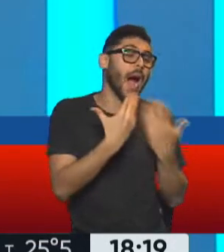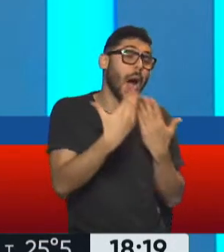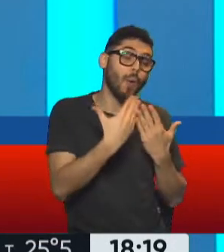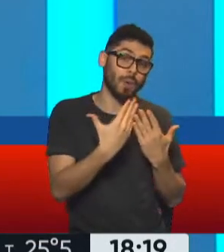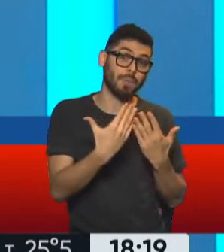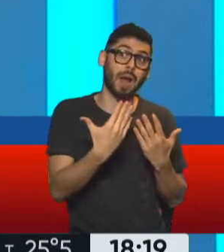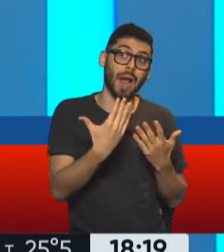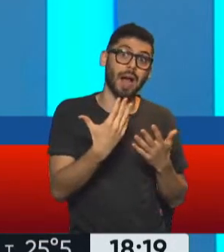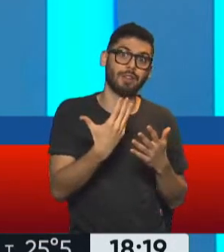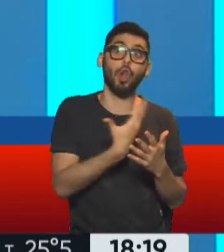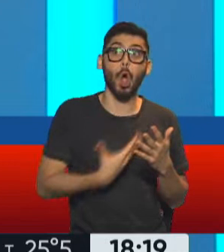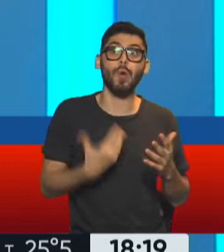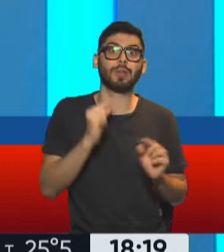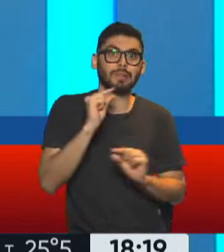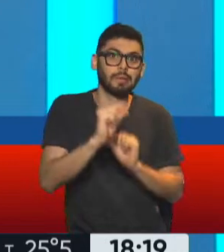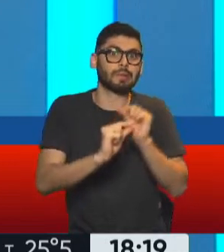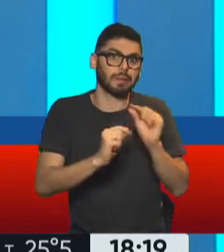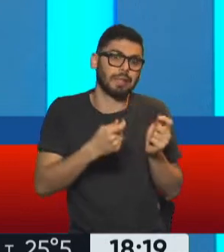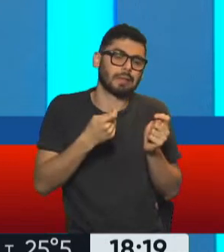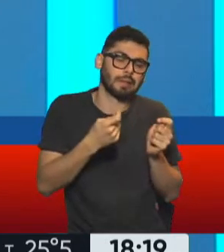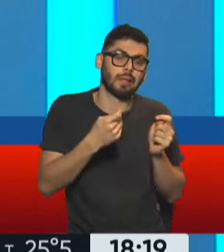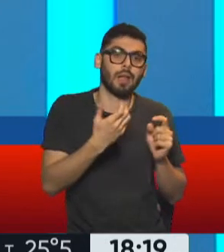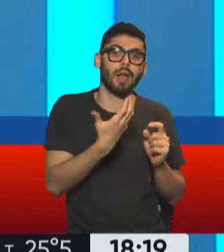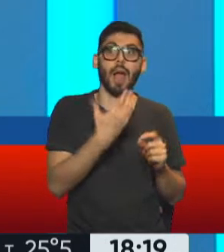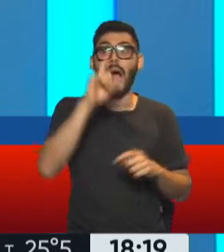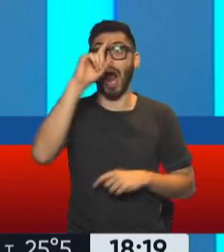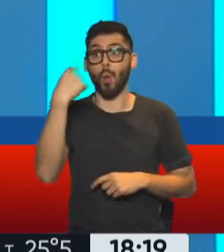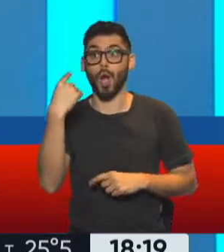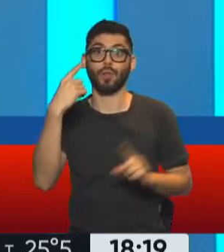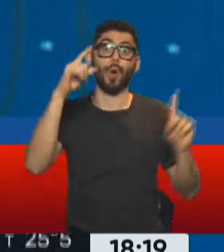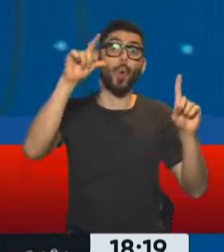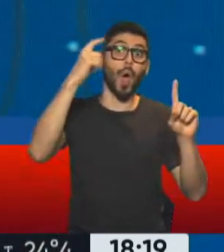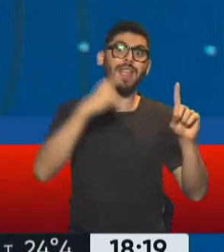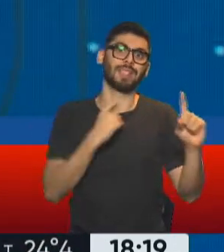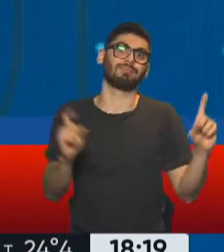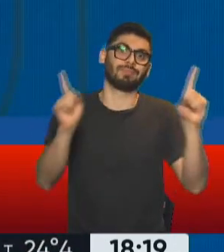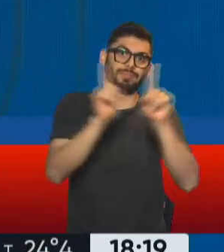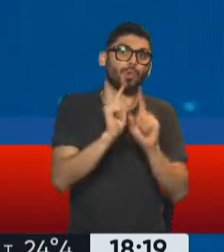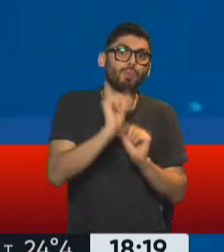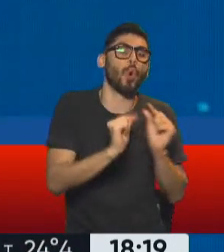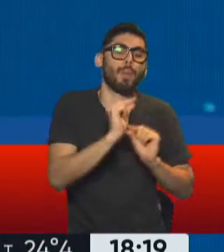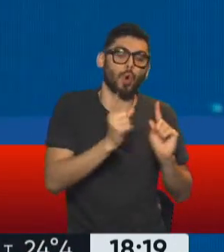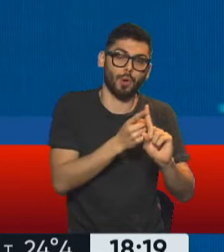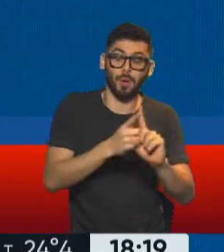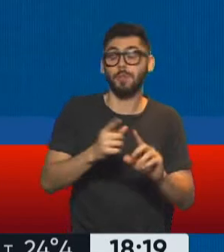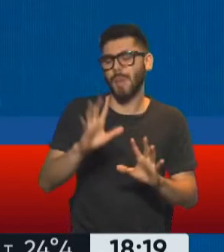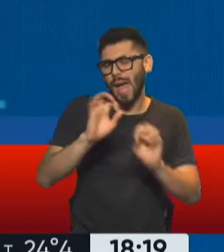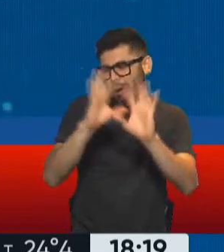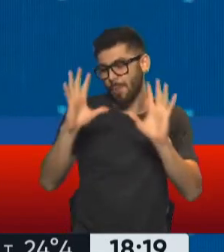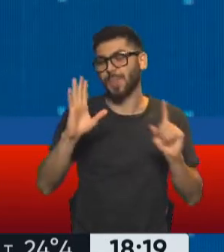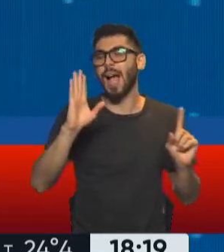hacia lo que el gobierno viene trabajando que es una reunión entre el presidente alberto fernández y yo white está claro igualmente que eeuu nos vamos a meter